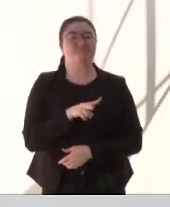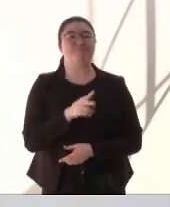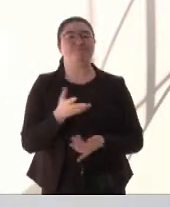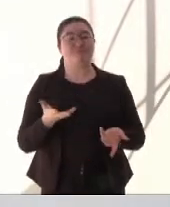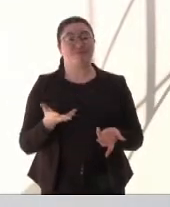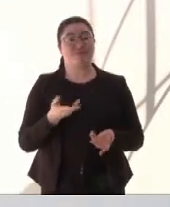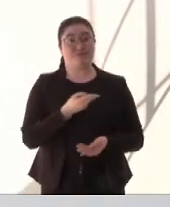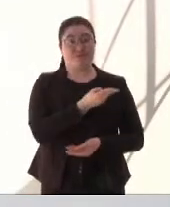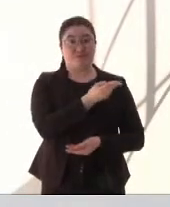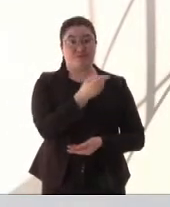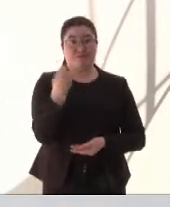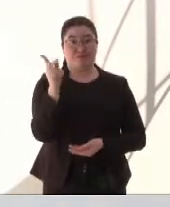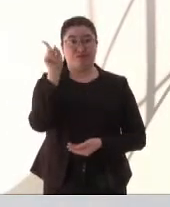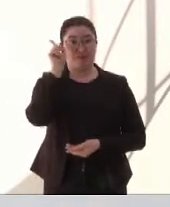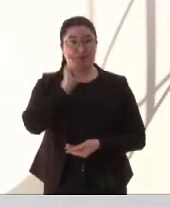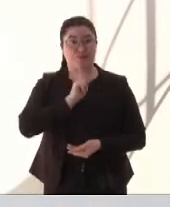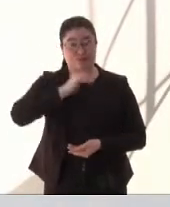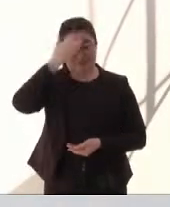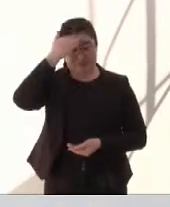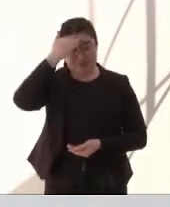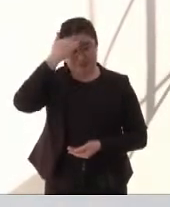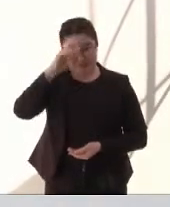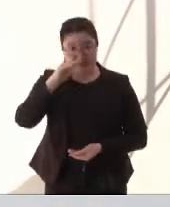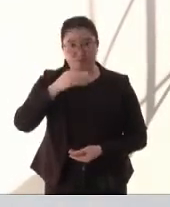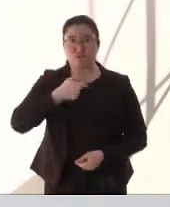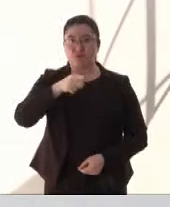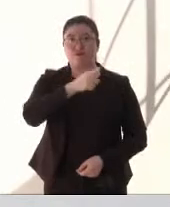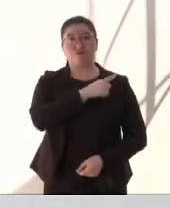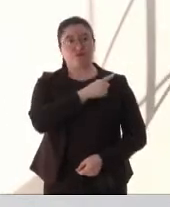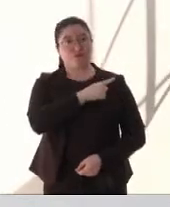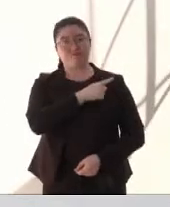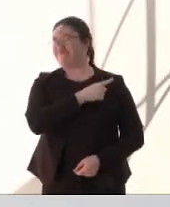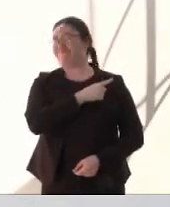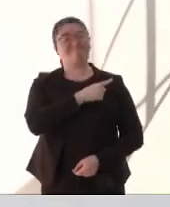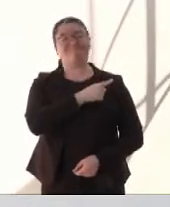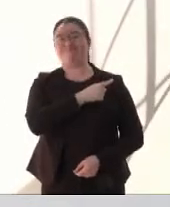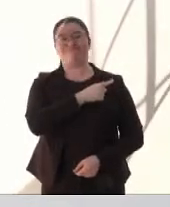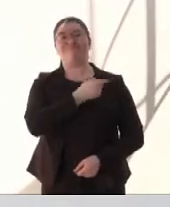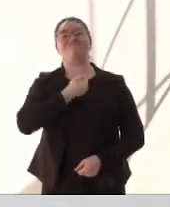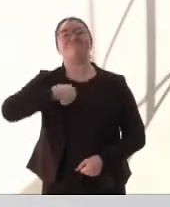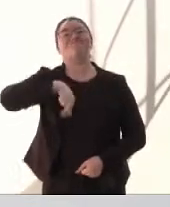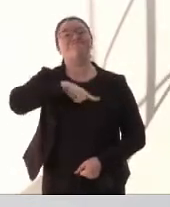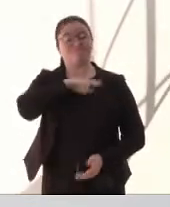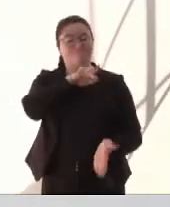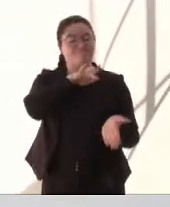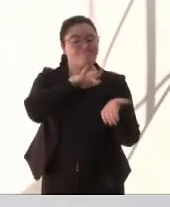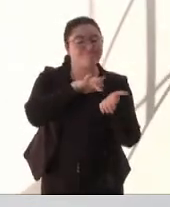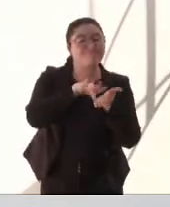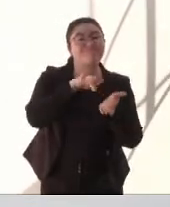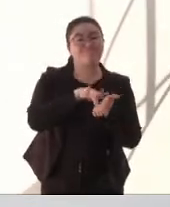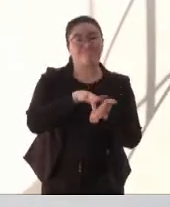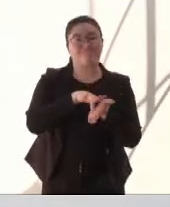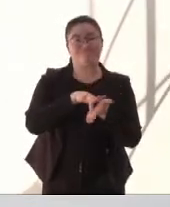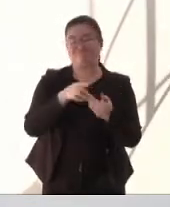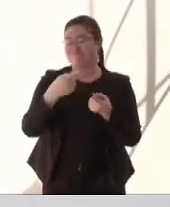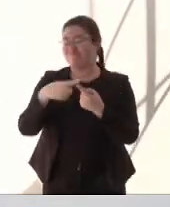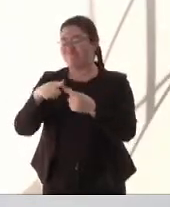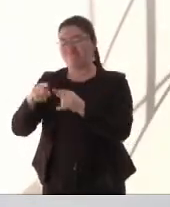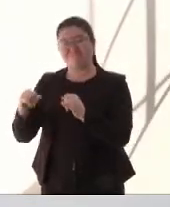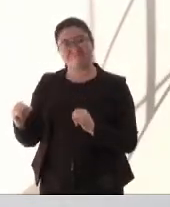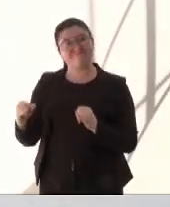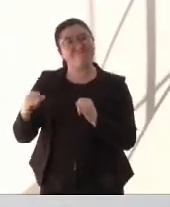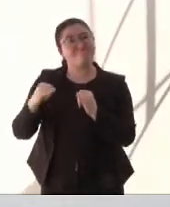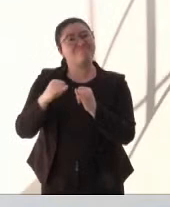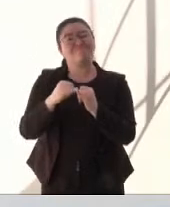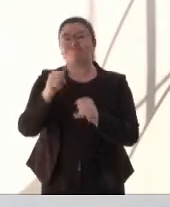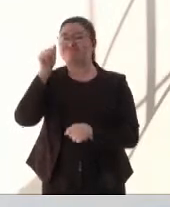que sepan las mujeres de esta ciudad que no están solas. Tenemos toda una red que estamos